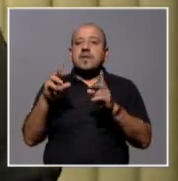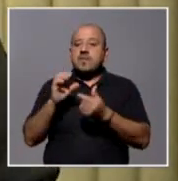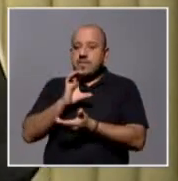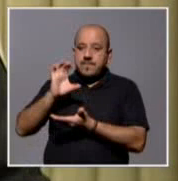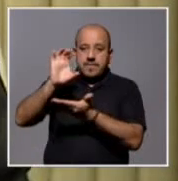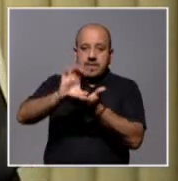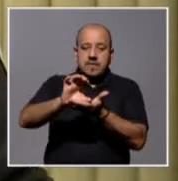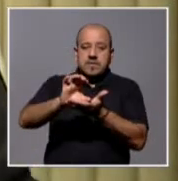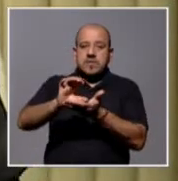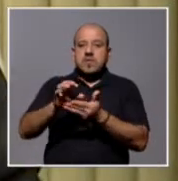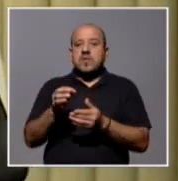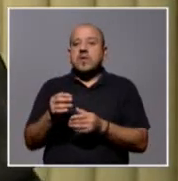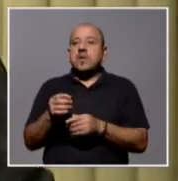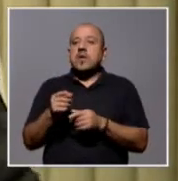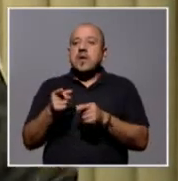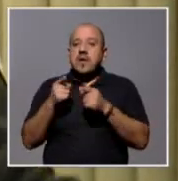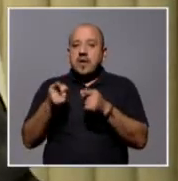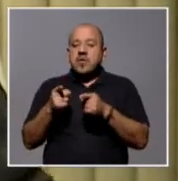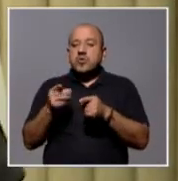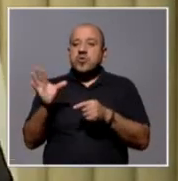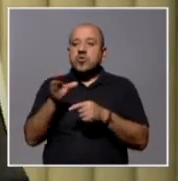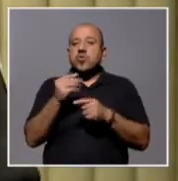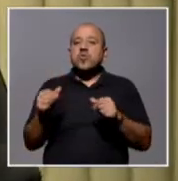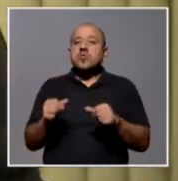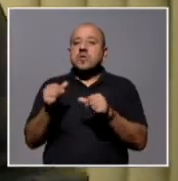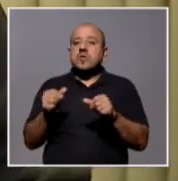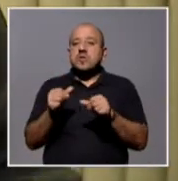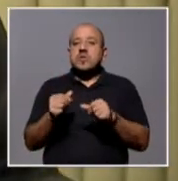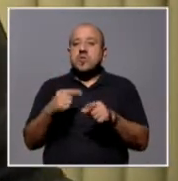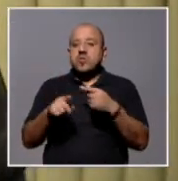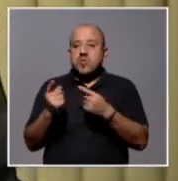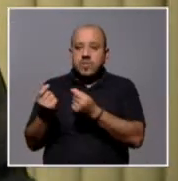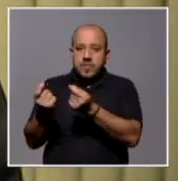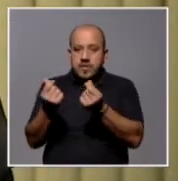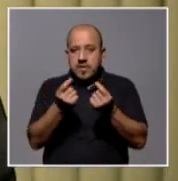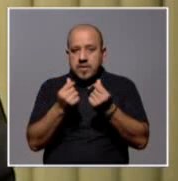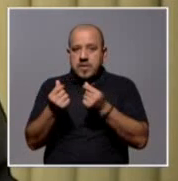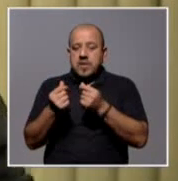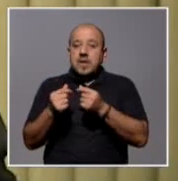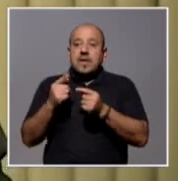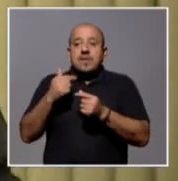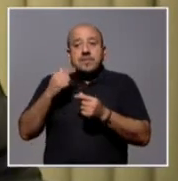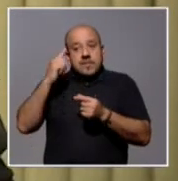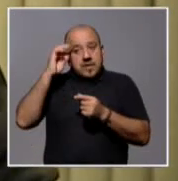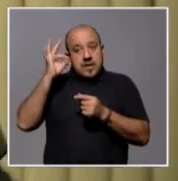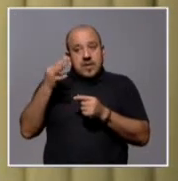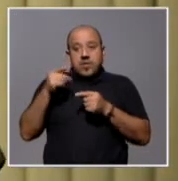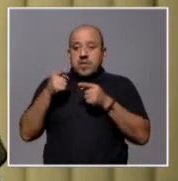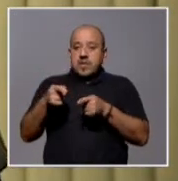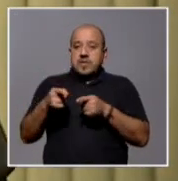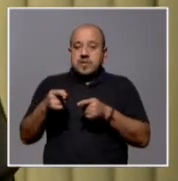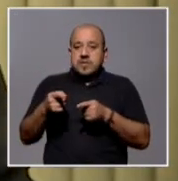inversión, ¿no? Eso todo se hace con colaboración, pero se hace con plata también. Entonces, creo que todo ese